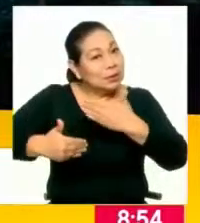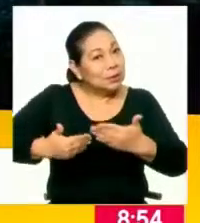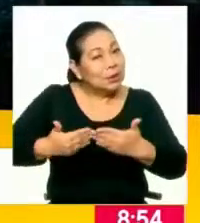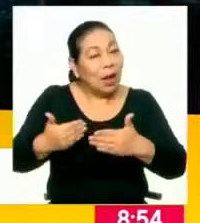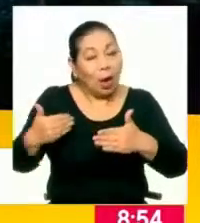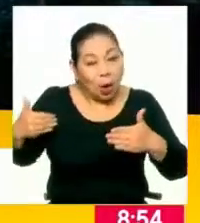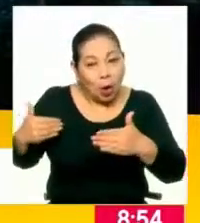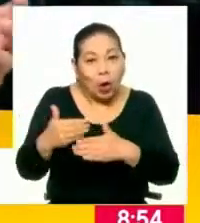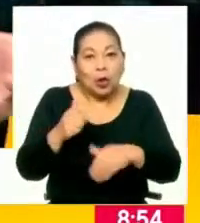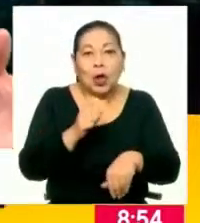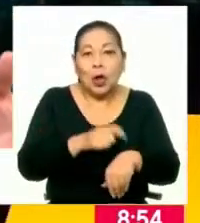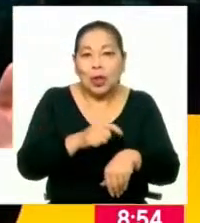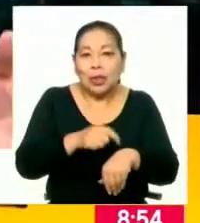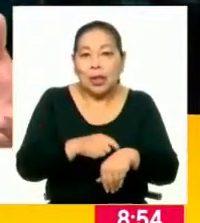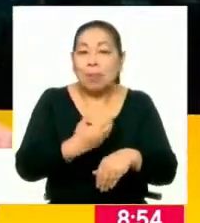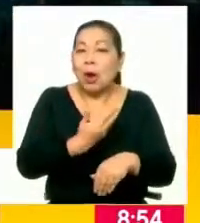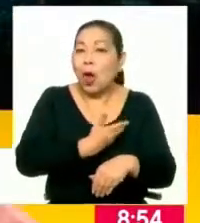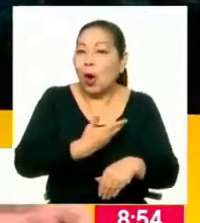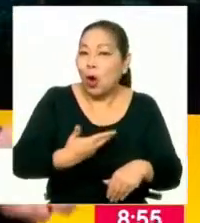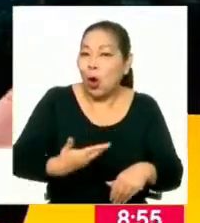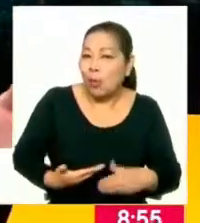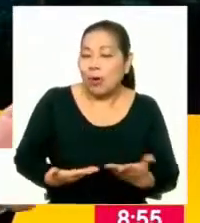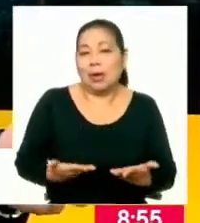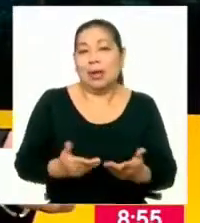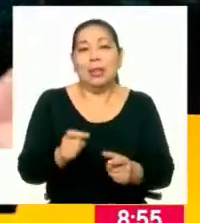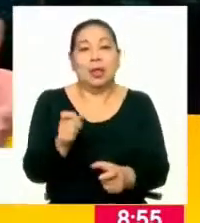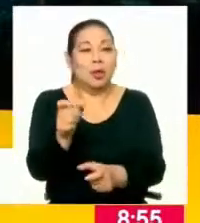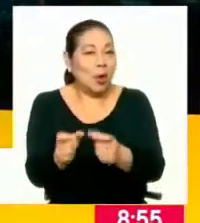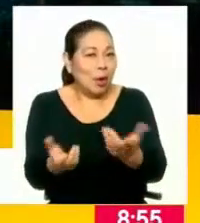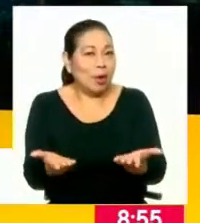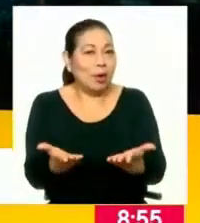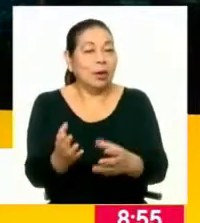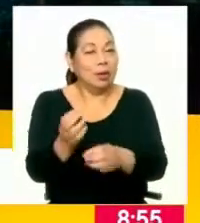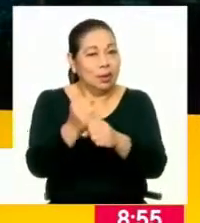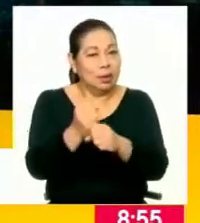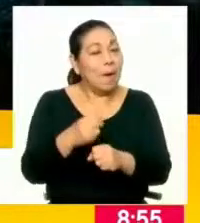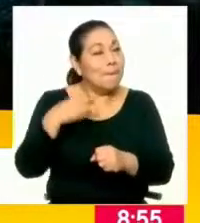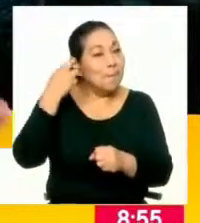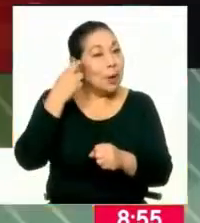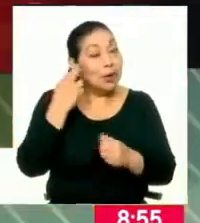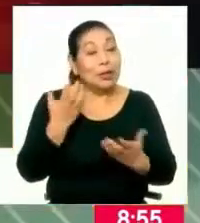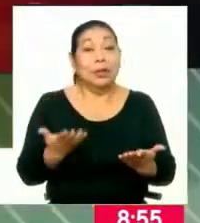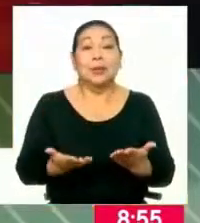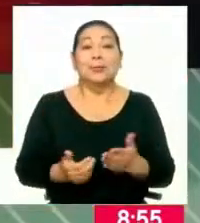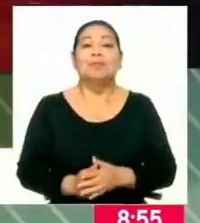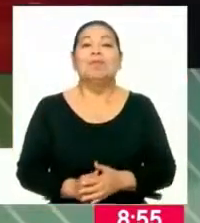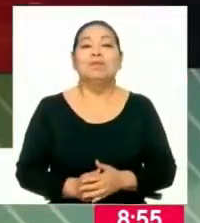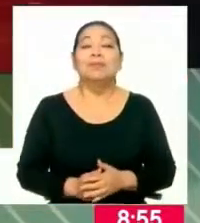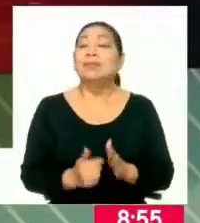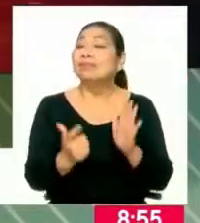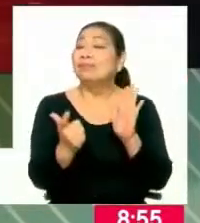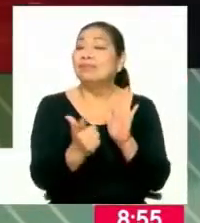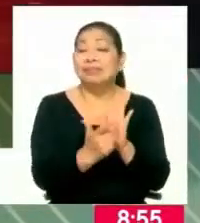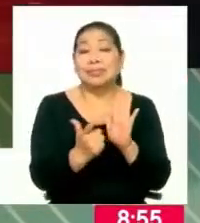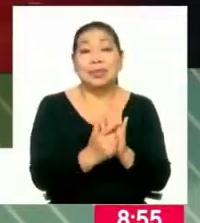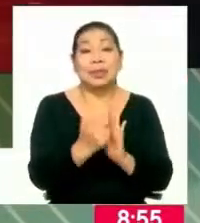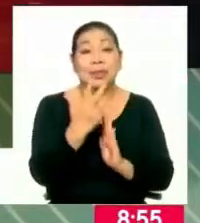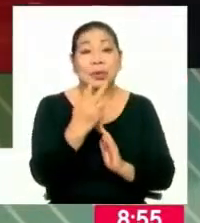mediano plazo, lograr una gobernanza con la participación de la ciudadanía en la toma de decisiones políticas. La ley, por